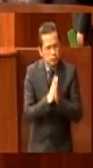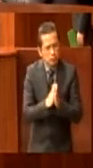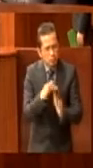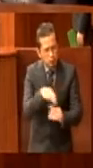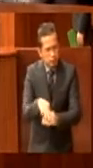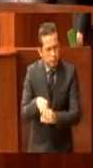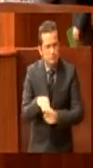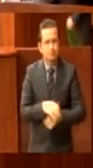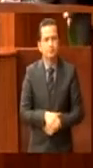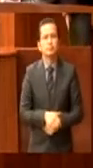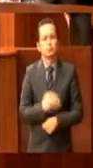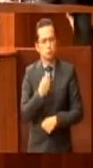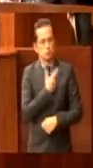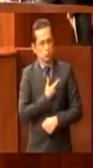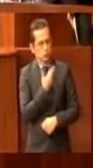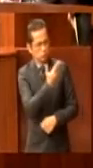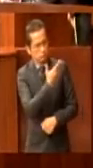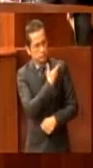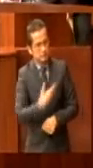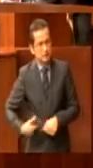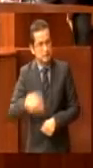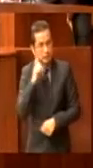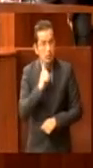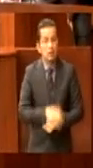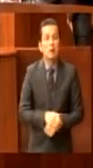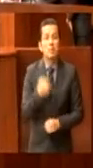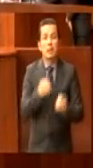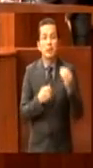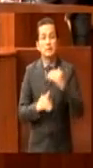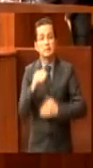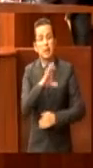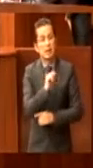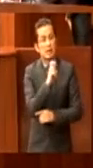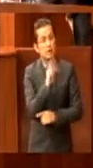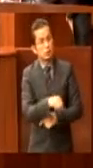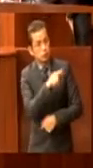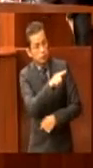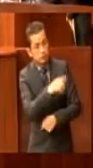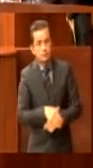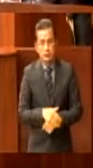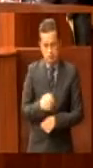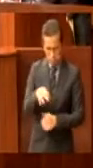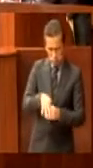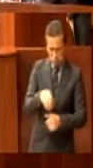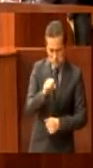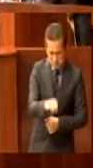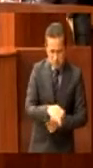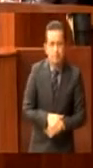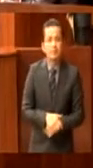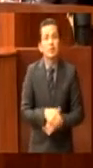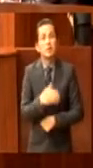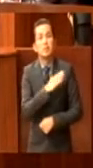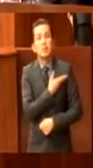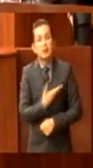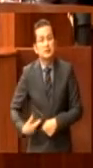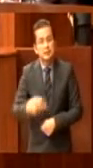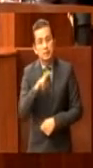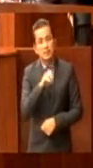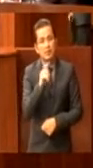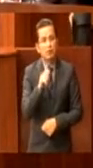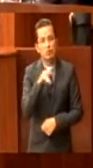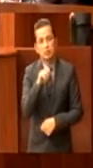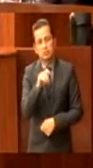votación con gusto presidenta magistrada maría del carmen carreón castro a saber gracias magistrada presidenta gabriela villafuerte cuello